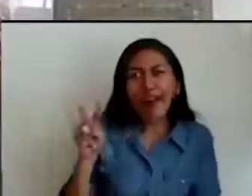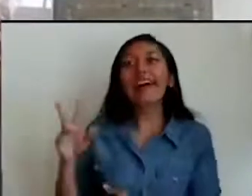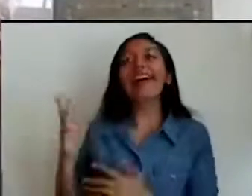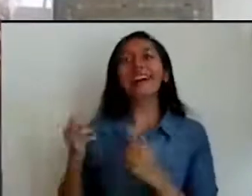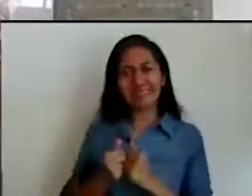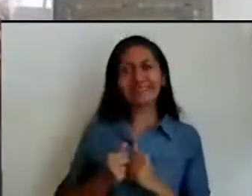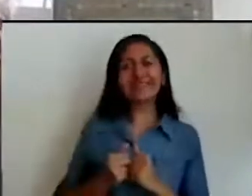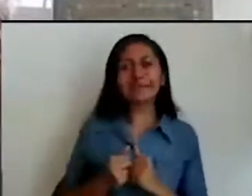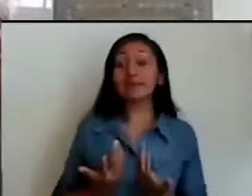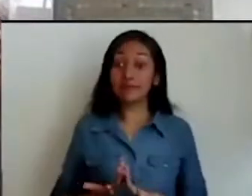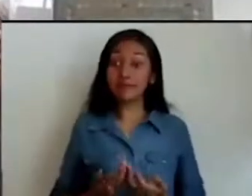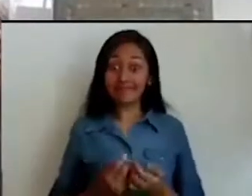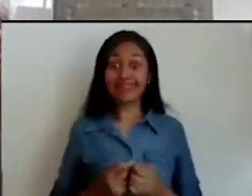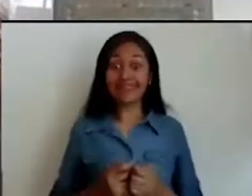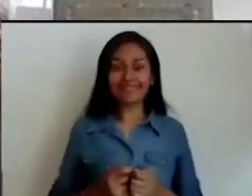creó